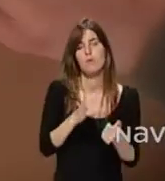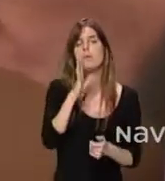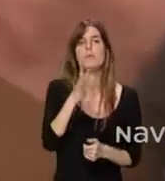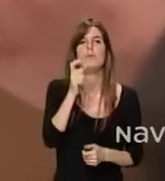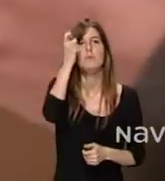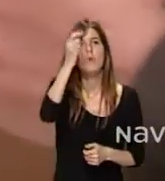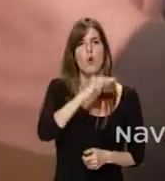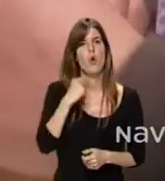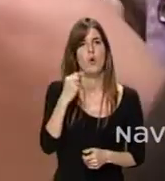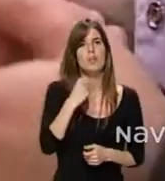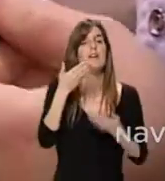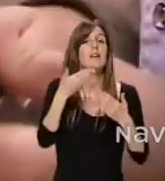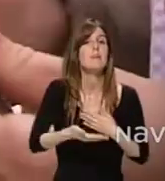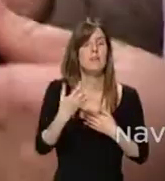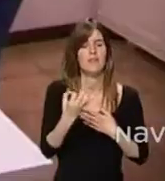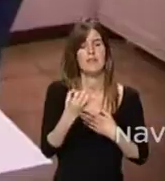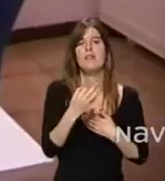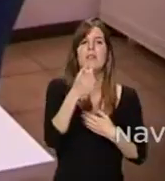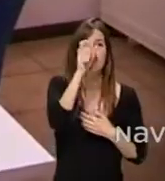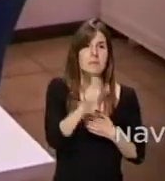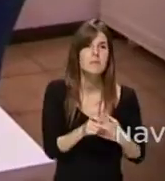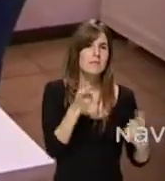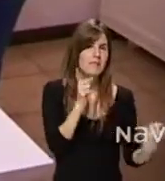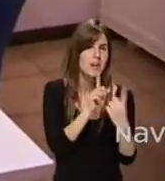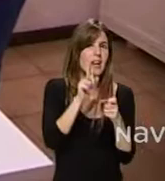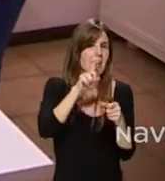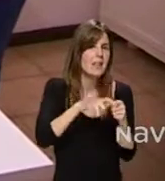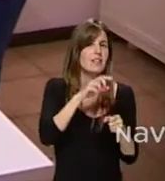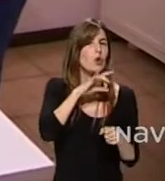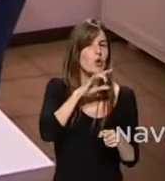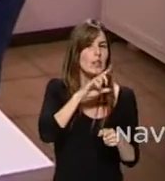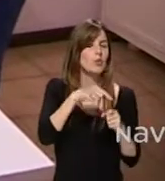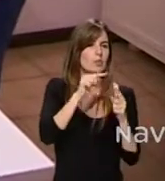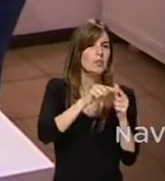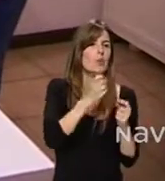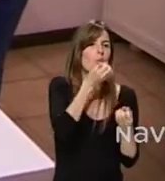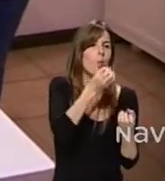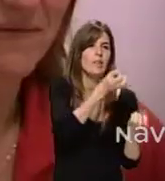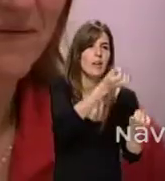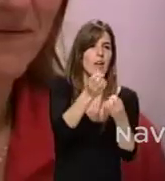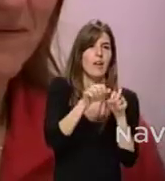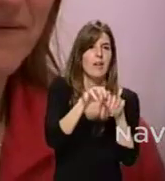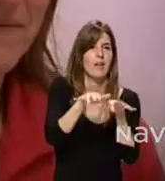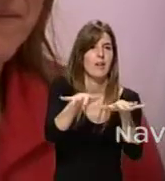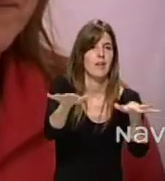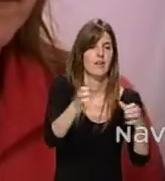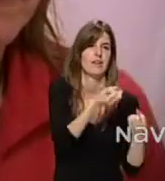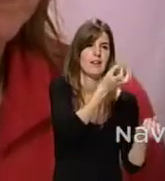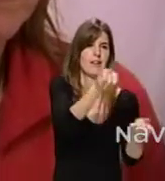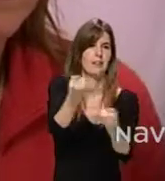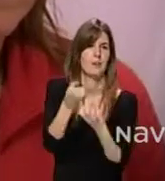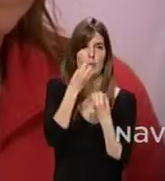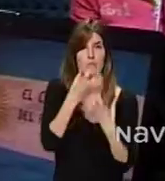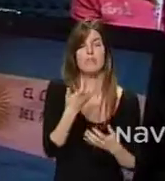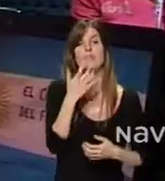yo creo que lo que importa es el boca a boca, hacer las cosas bien, trabajar mucho. El servicio que ofrecemos a los clientes que